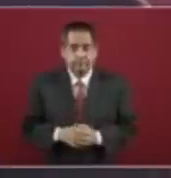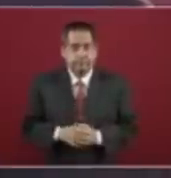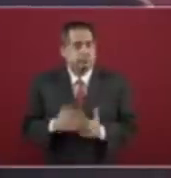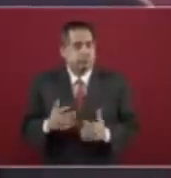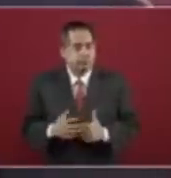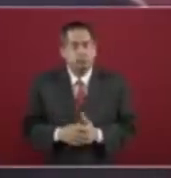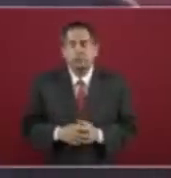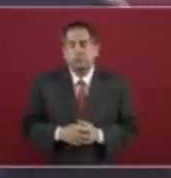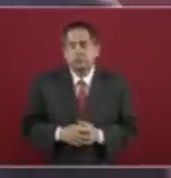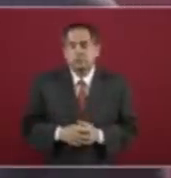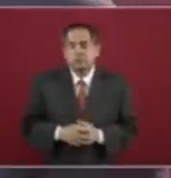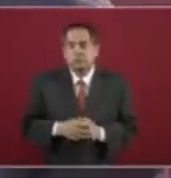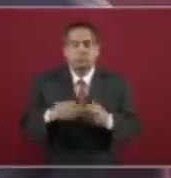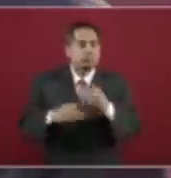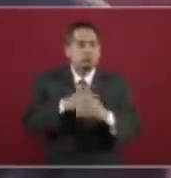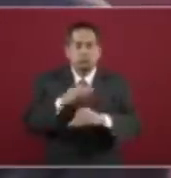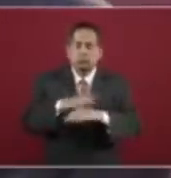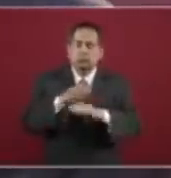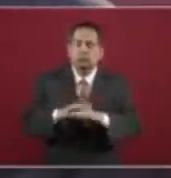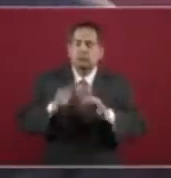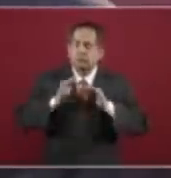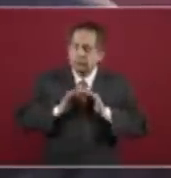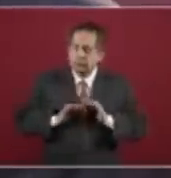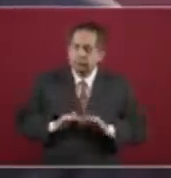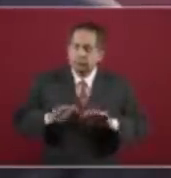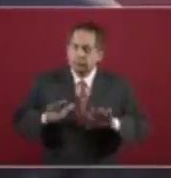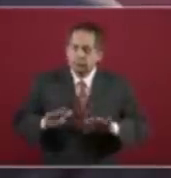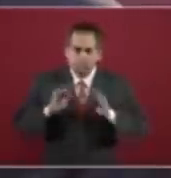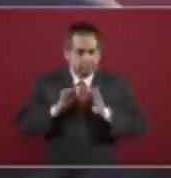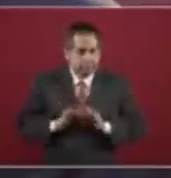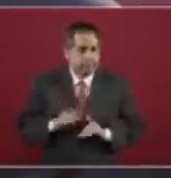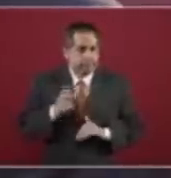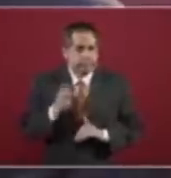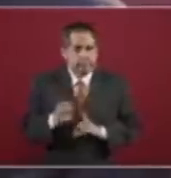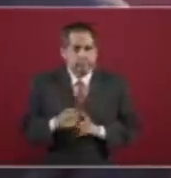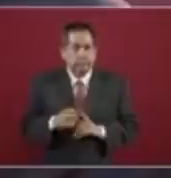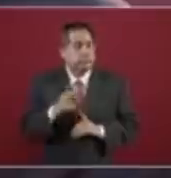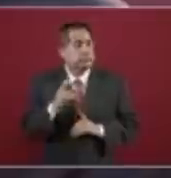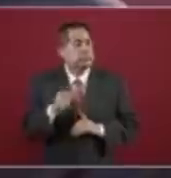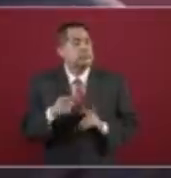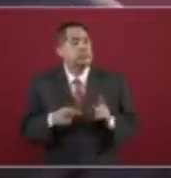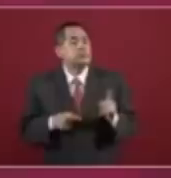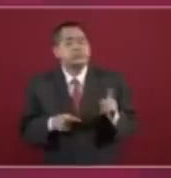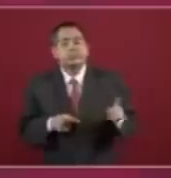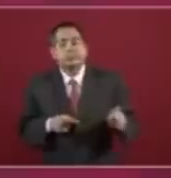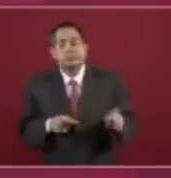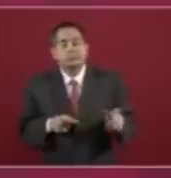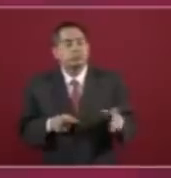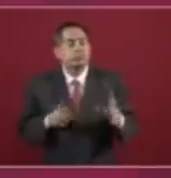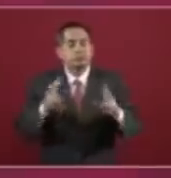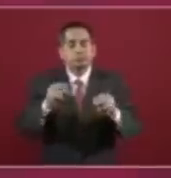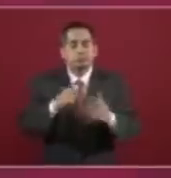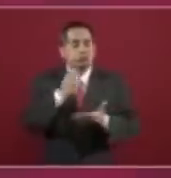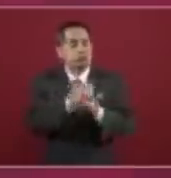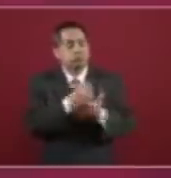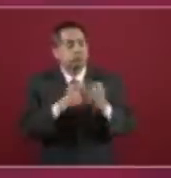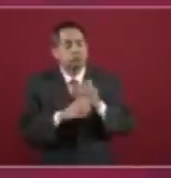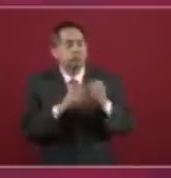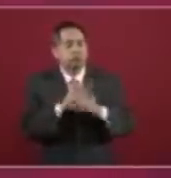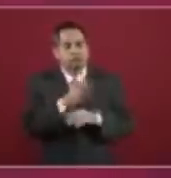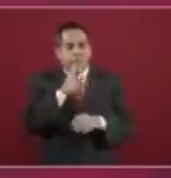Entonces, que todos estemos tranquilos, ¿sí?, que no vayan a aprobar cosas